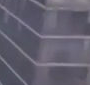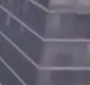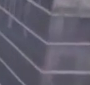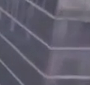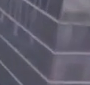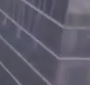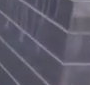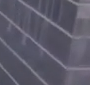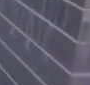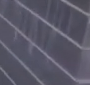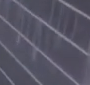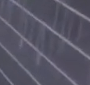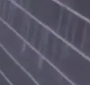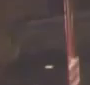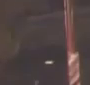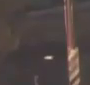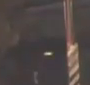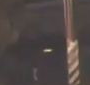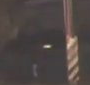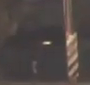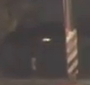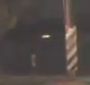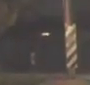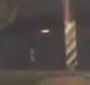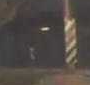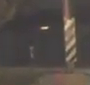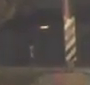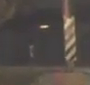Donde el Paseo Carranza está cada día más bonito.